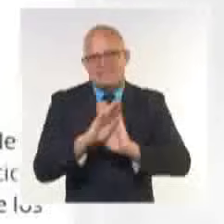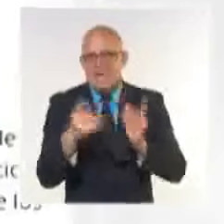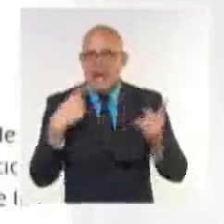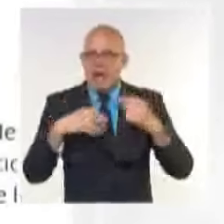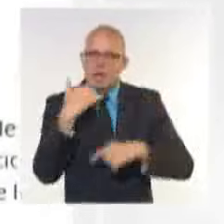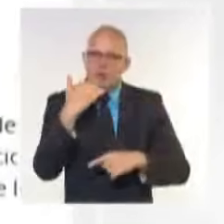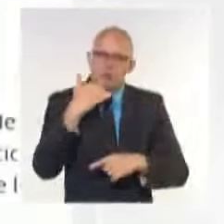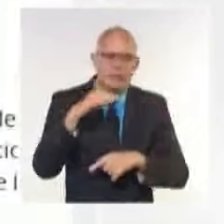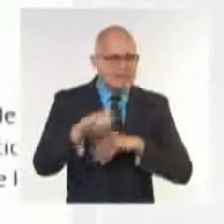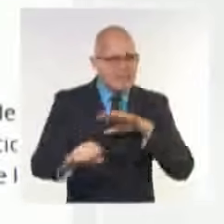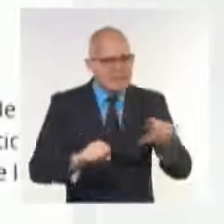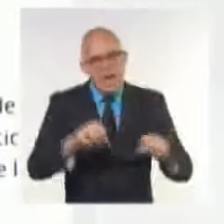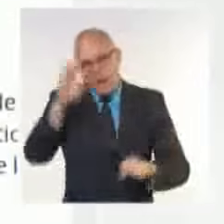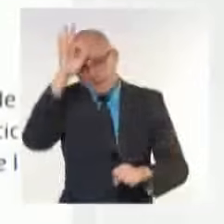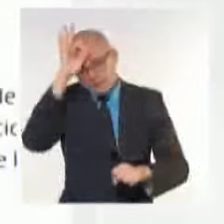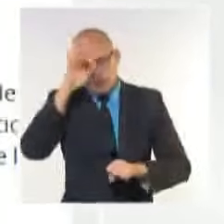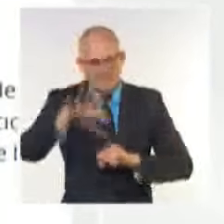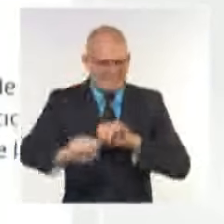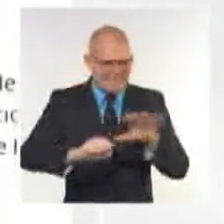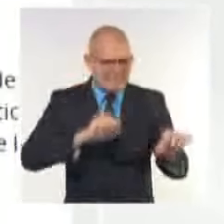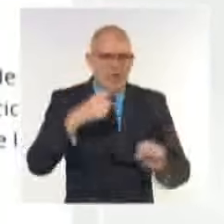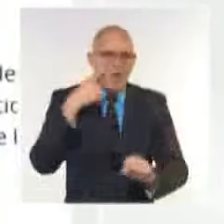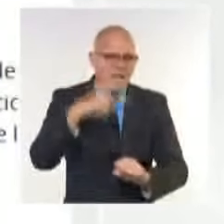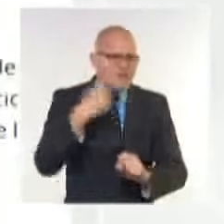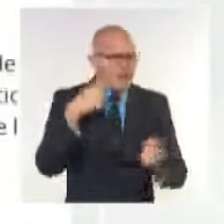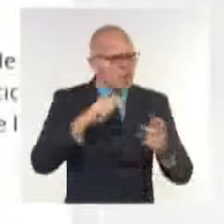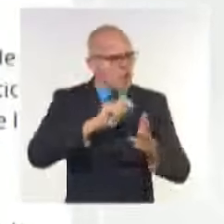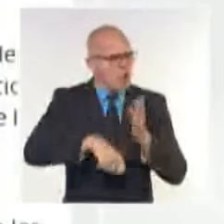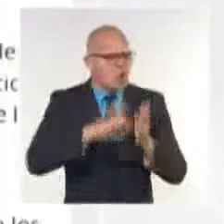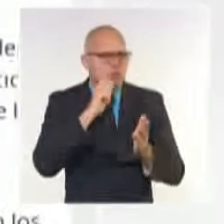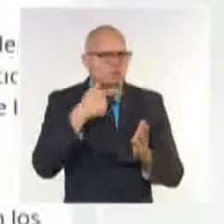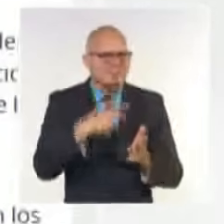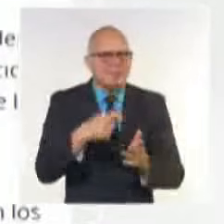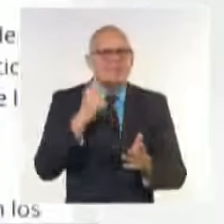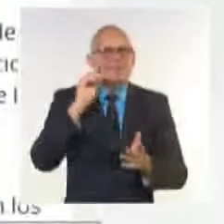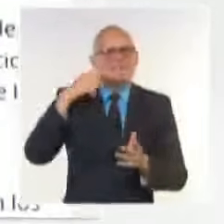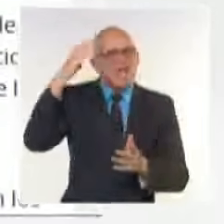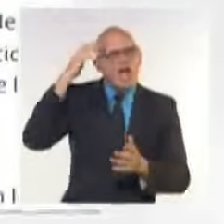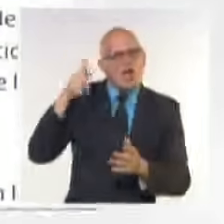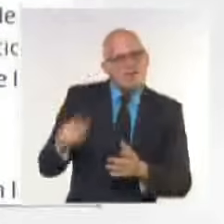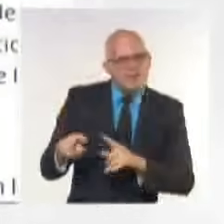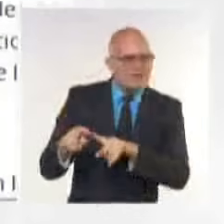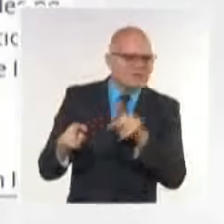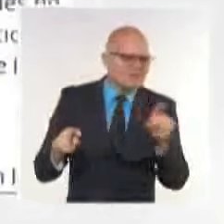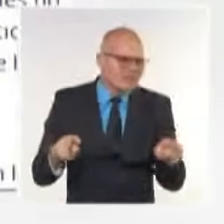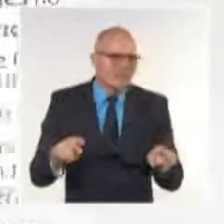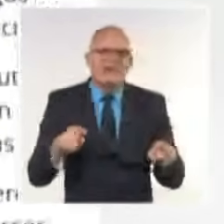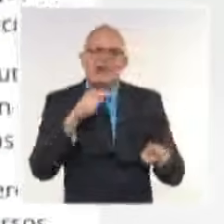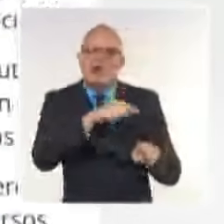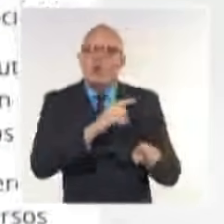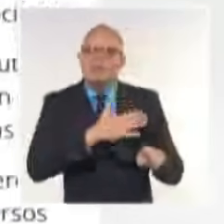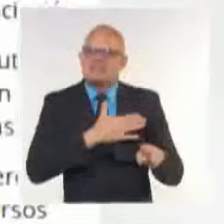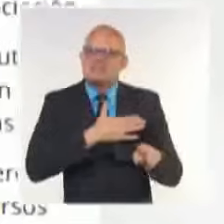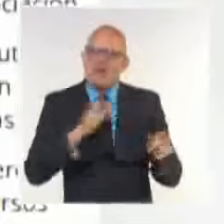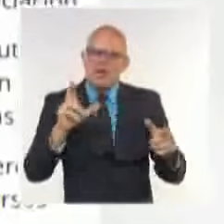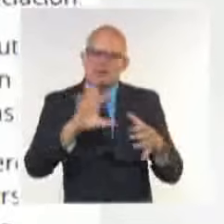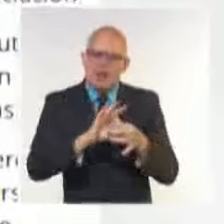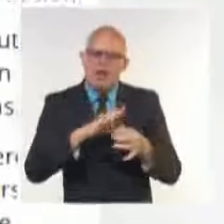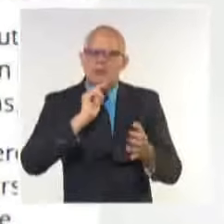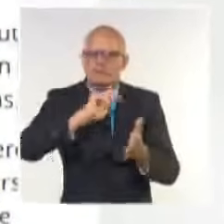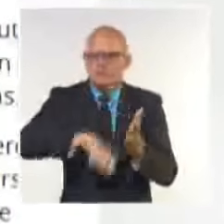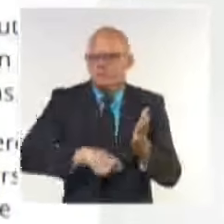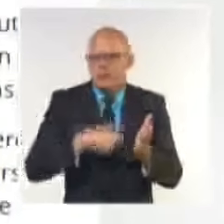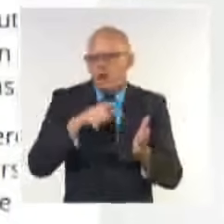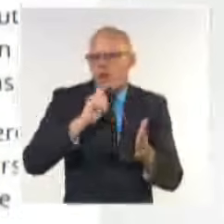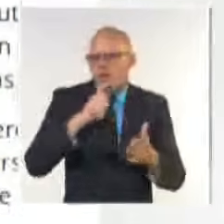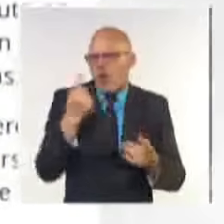aparecieron detrás de estos contratos entre los distintos actores económicos, y nos vamos a referir a